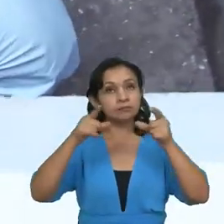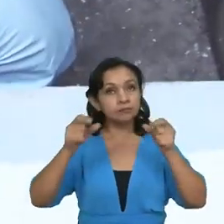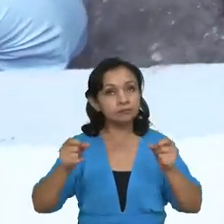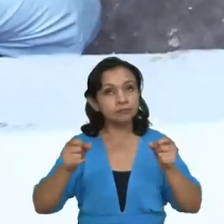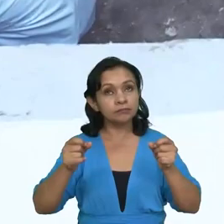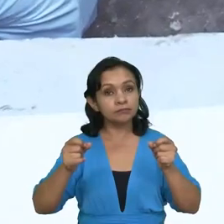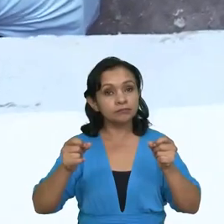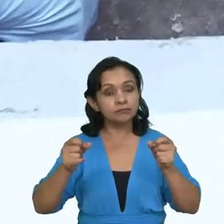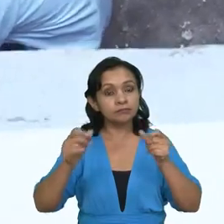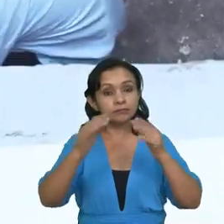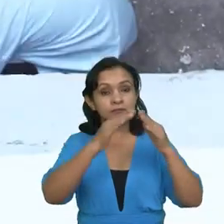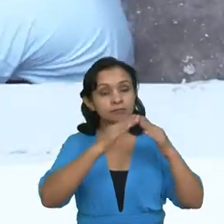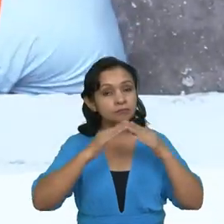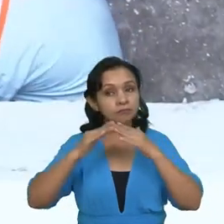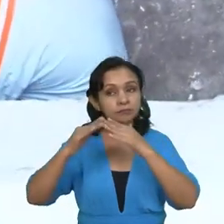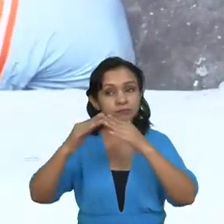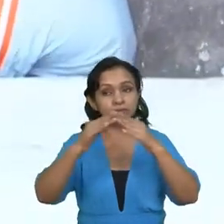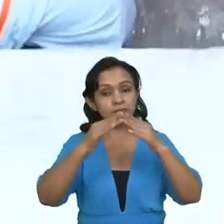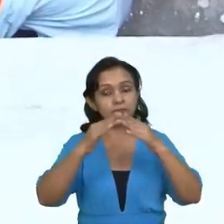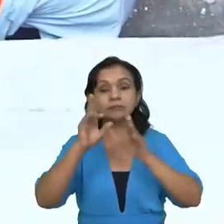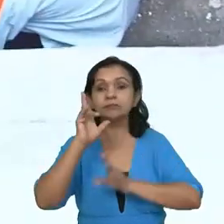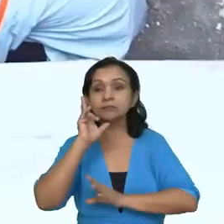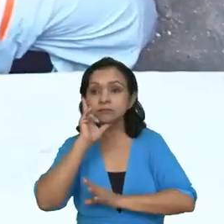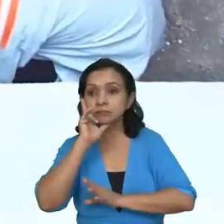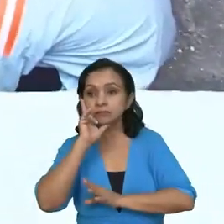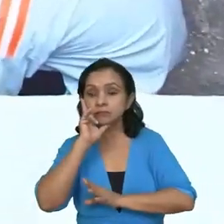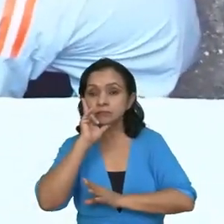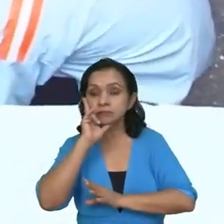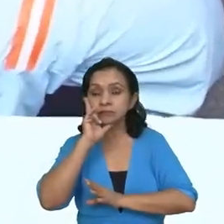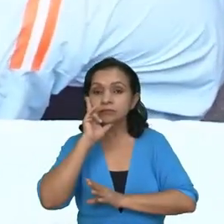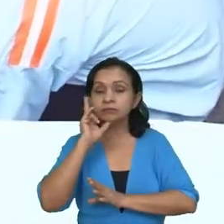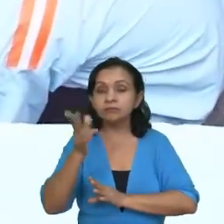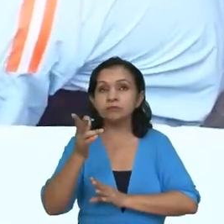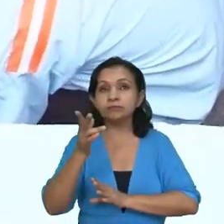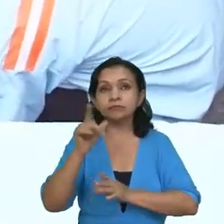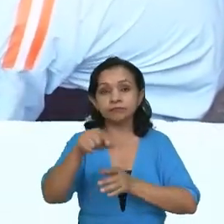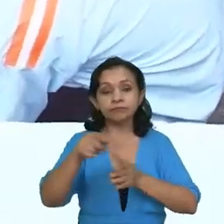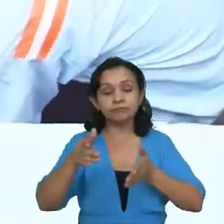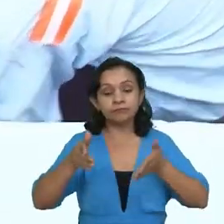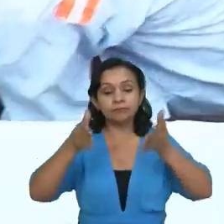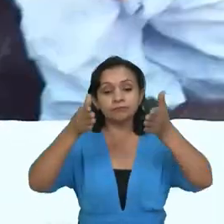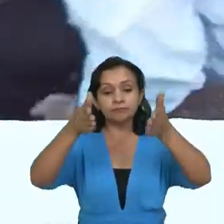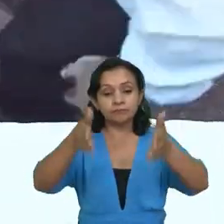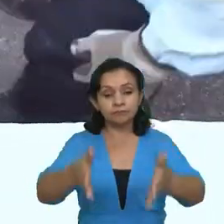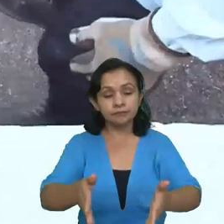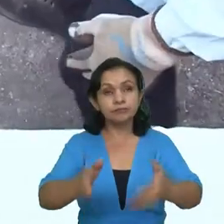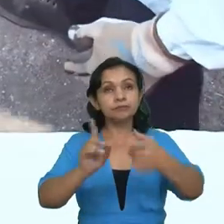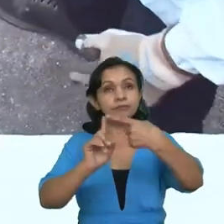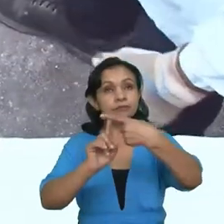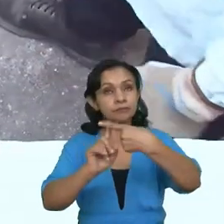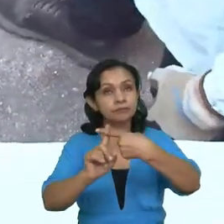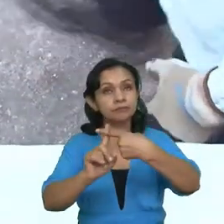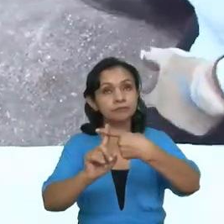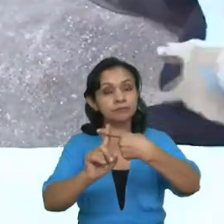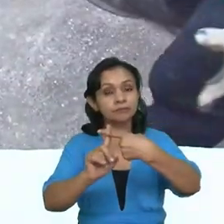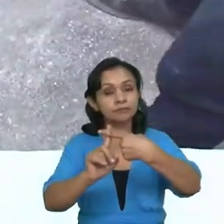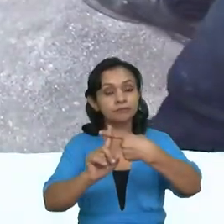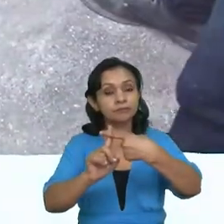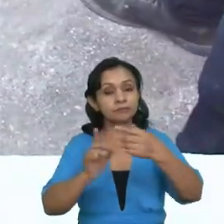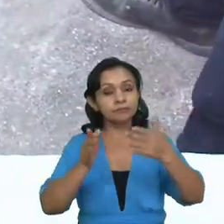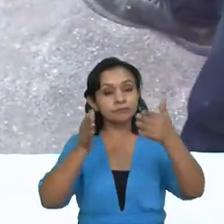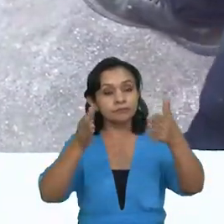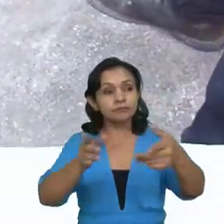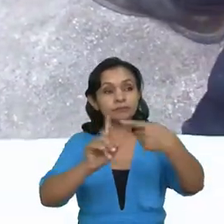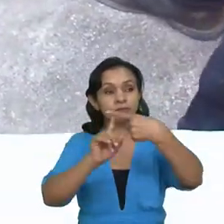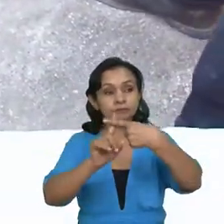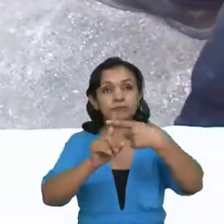de la ciudad de darío en estos momentos están colocando como pueden observar los restos mortales del